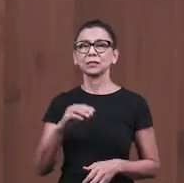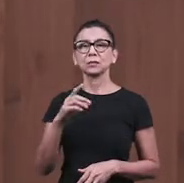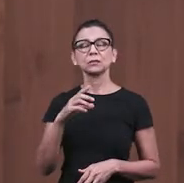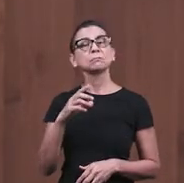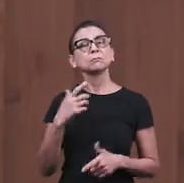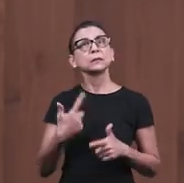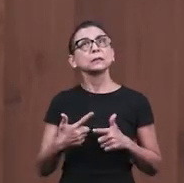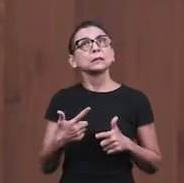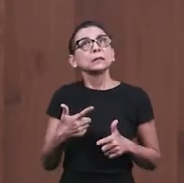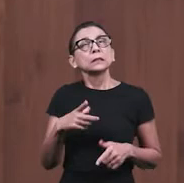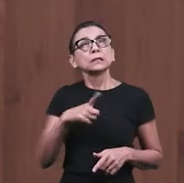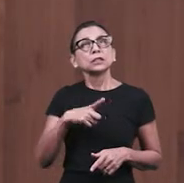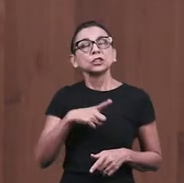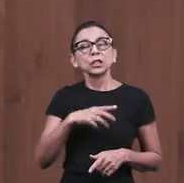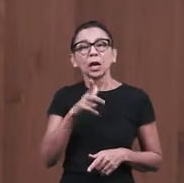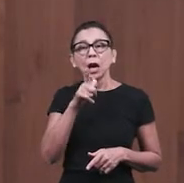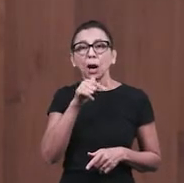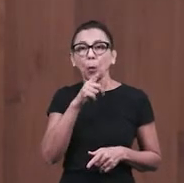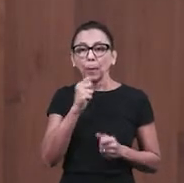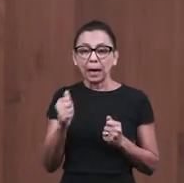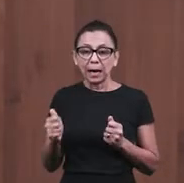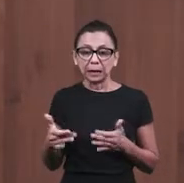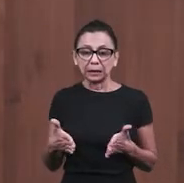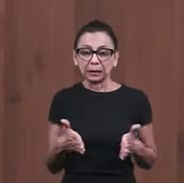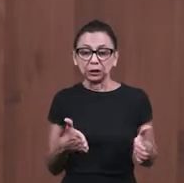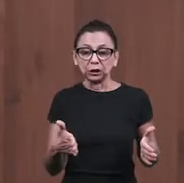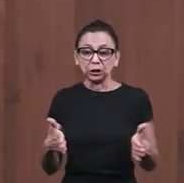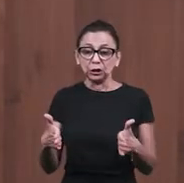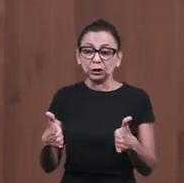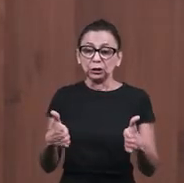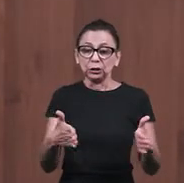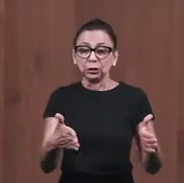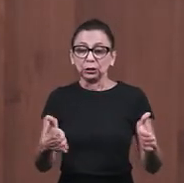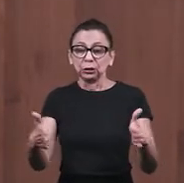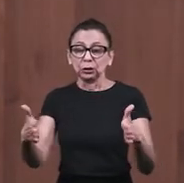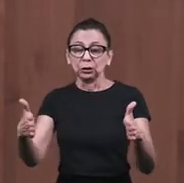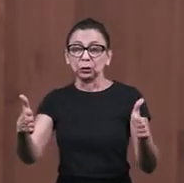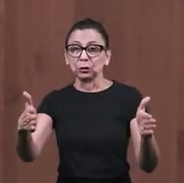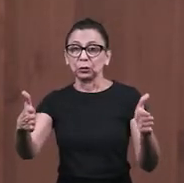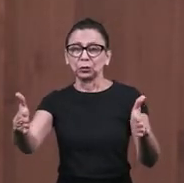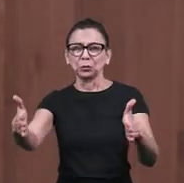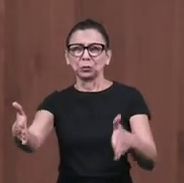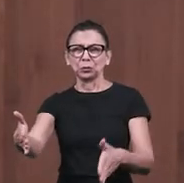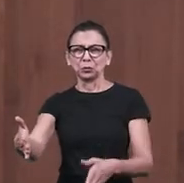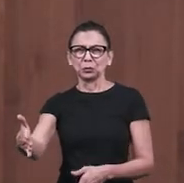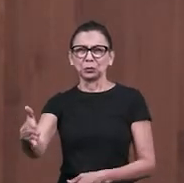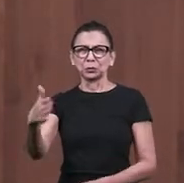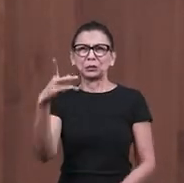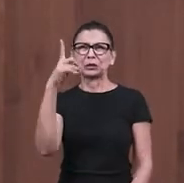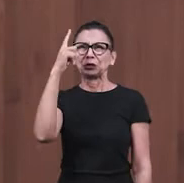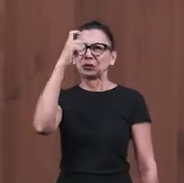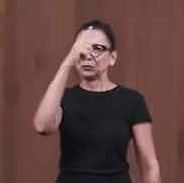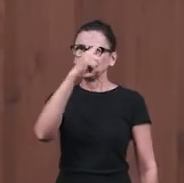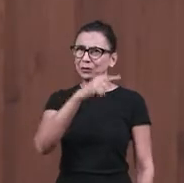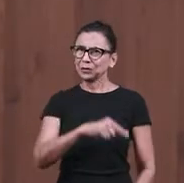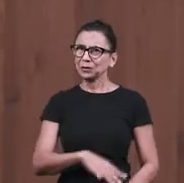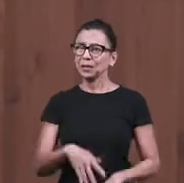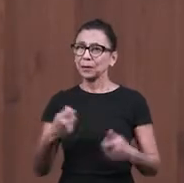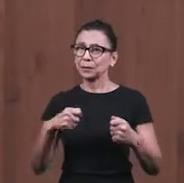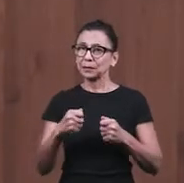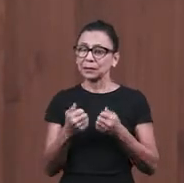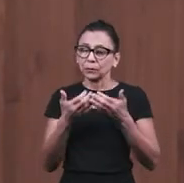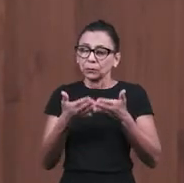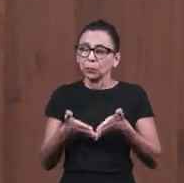y para atravesar el río es necesario que haya un puente o un barco, mismo que las aguas estén bien